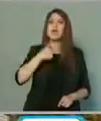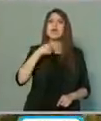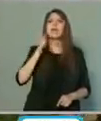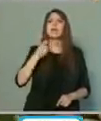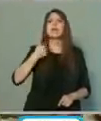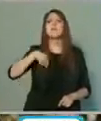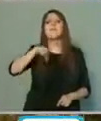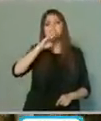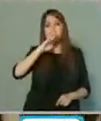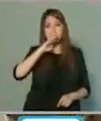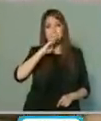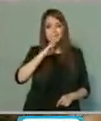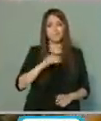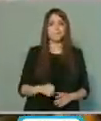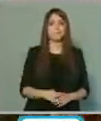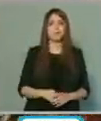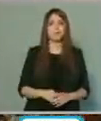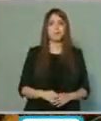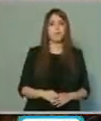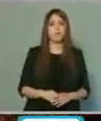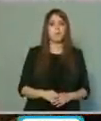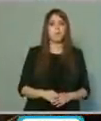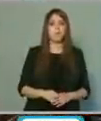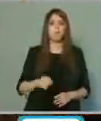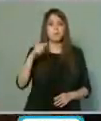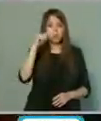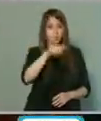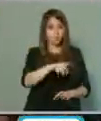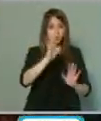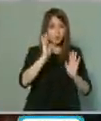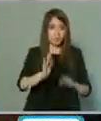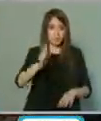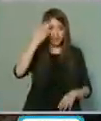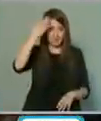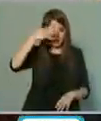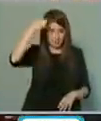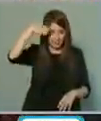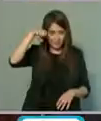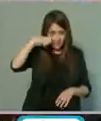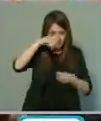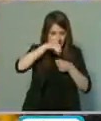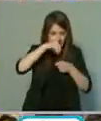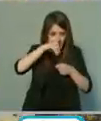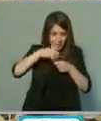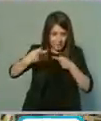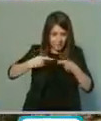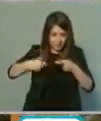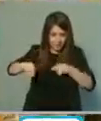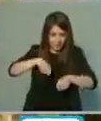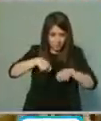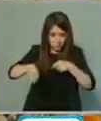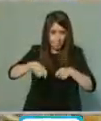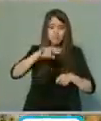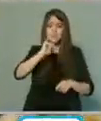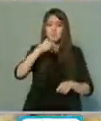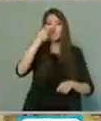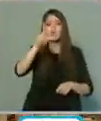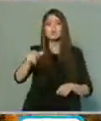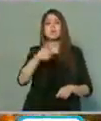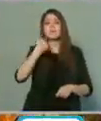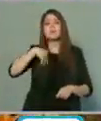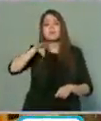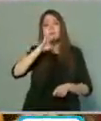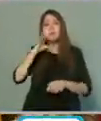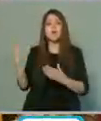Su mamá. Usted la de la receta secreta. Pues no tan secreta, pero pues ya con el tiempo mi mamá nos ha